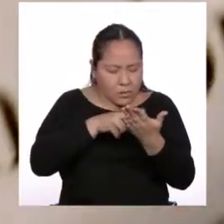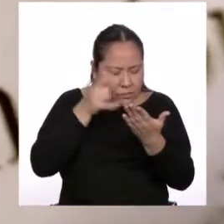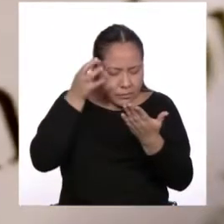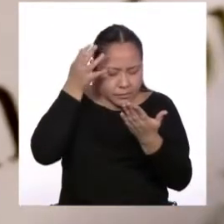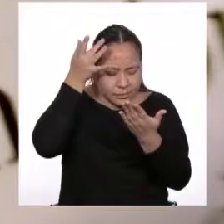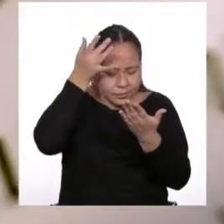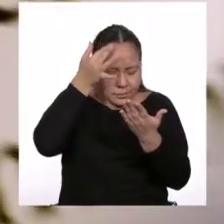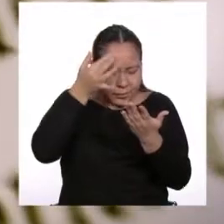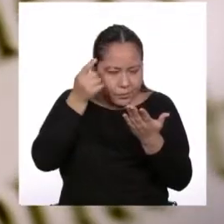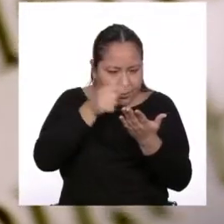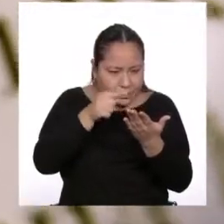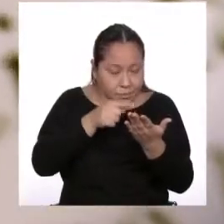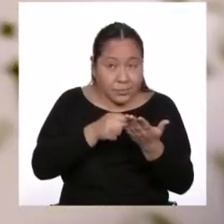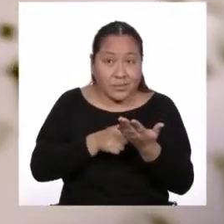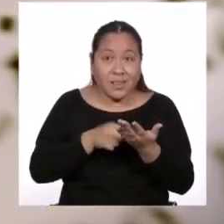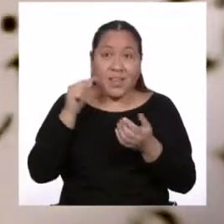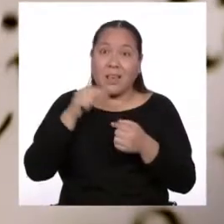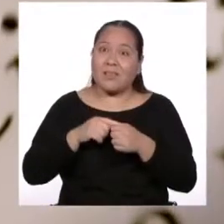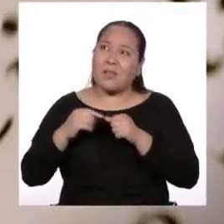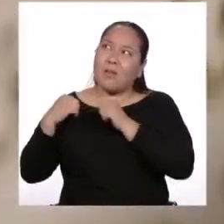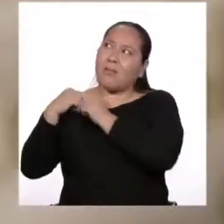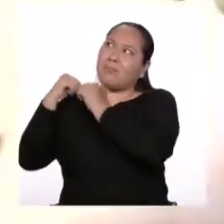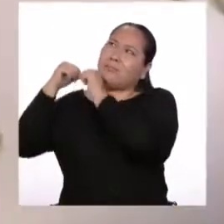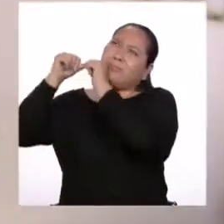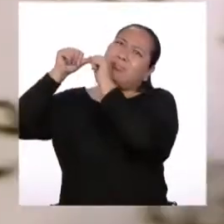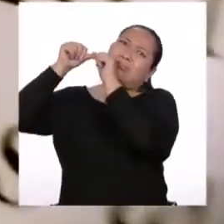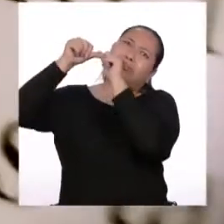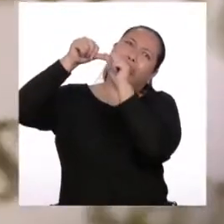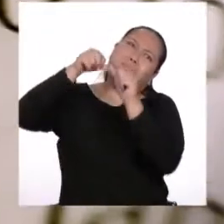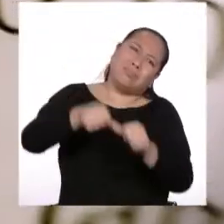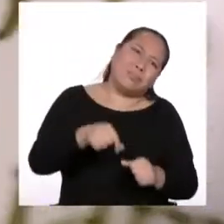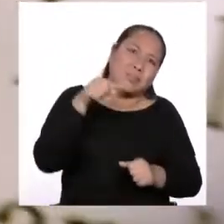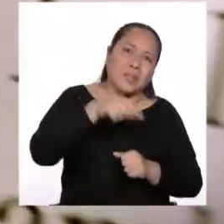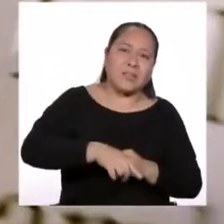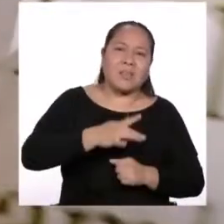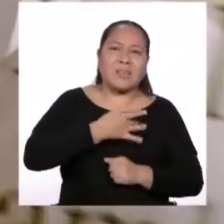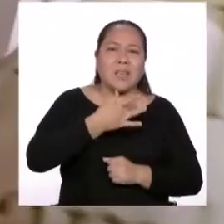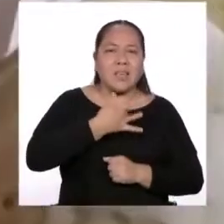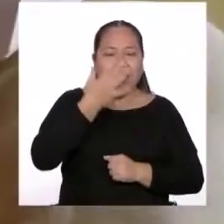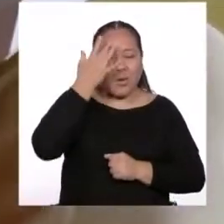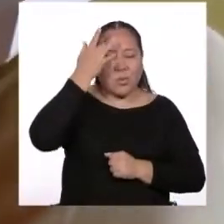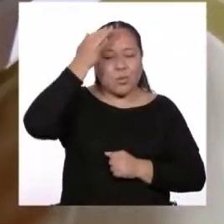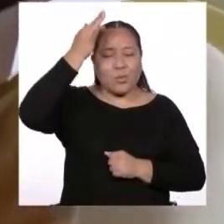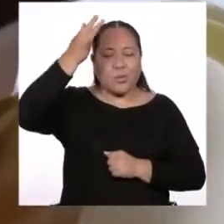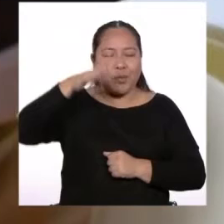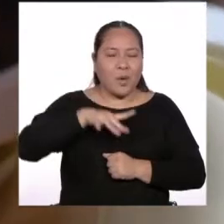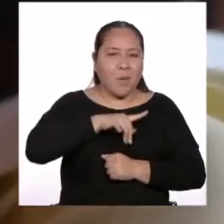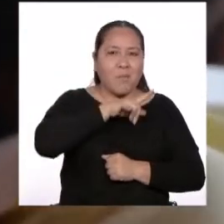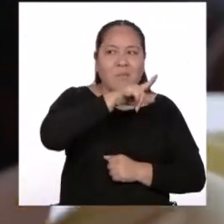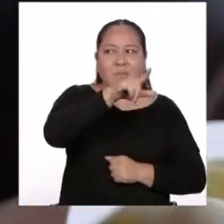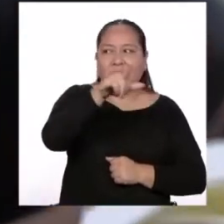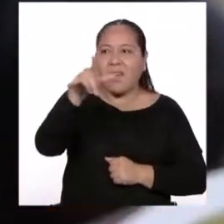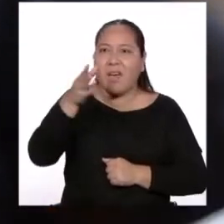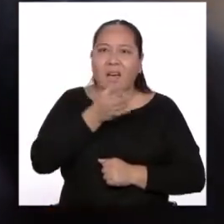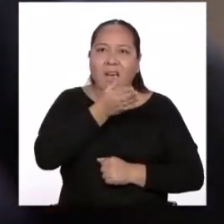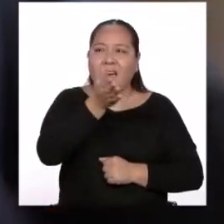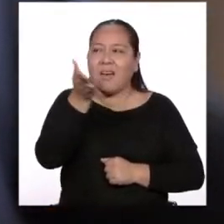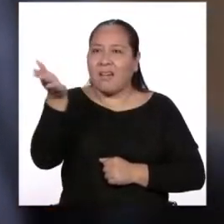que han sobrevivido por siglos de siglos, con las que uno puede viajar también, puede reconocerse, puede aventurarse,